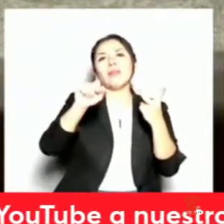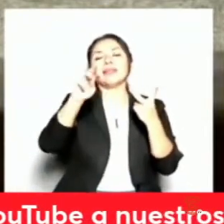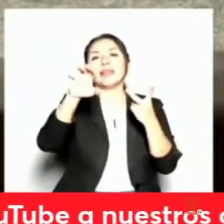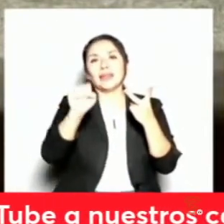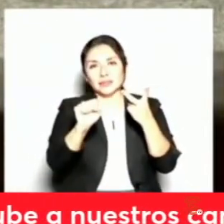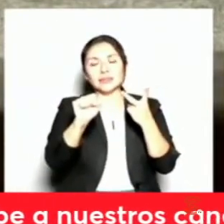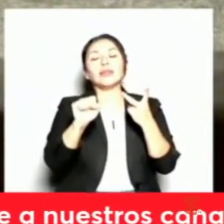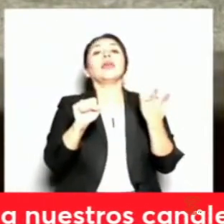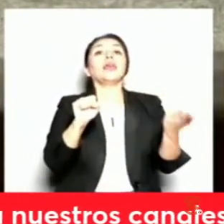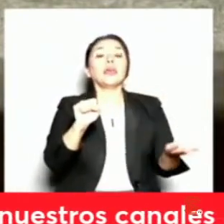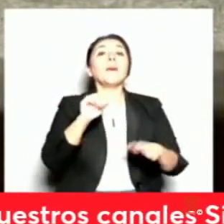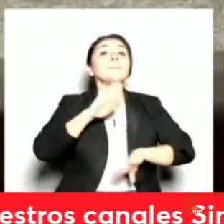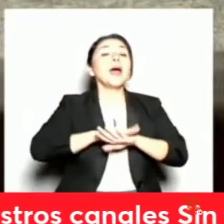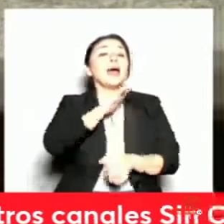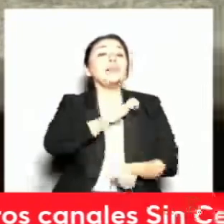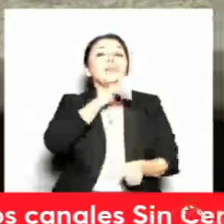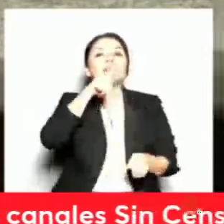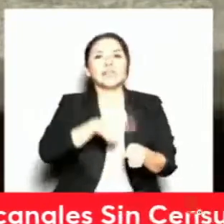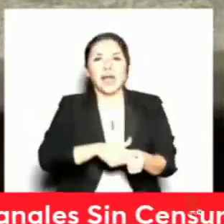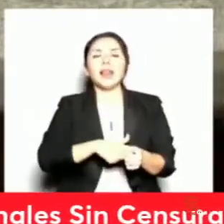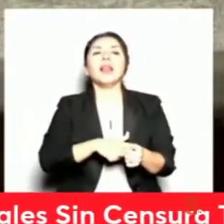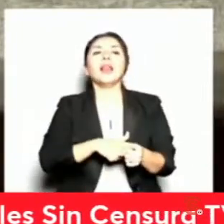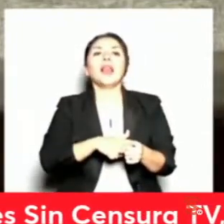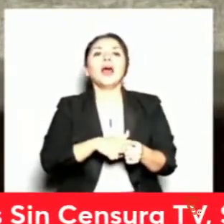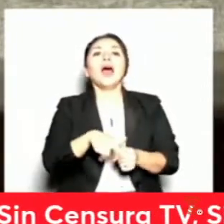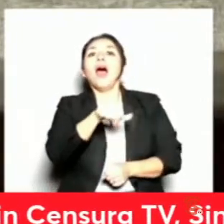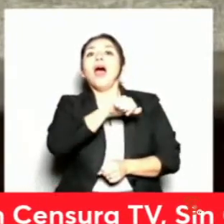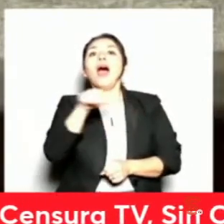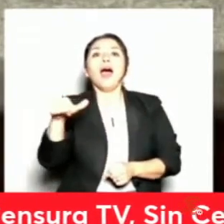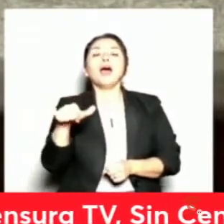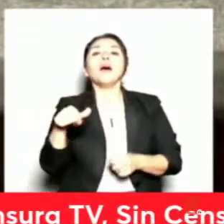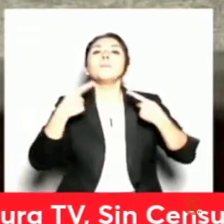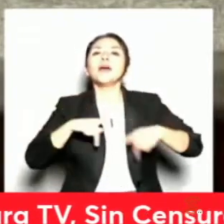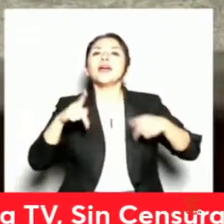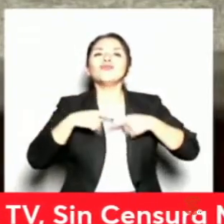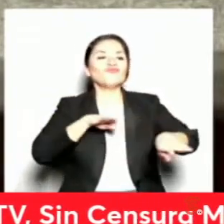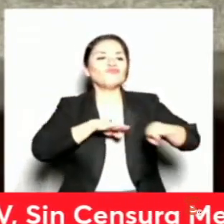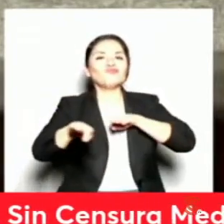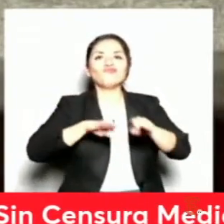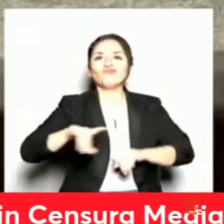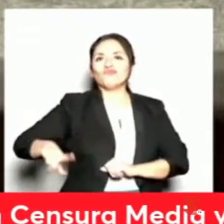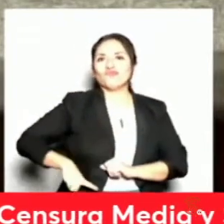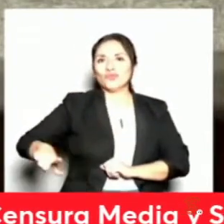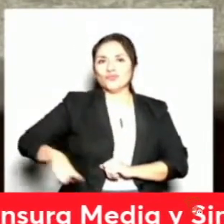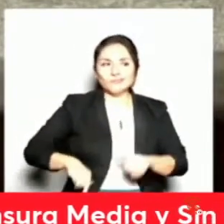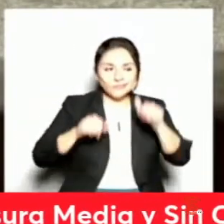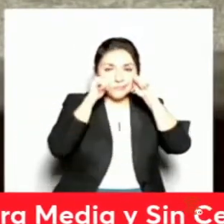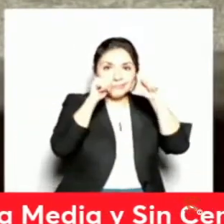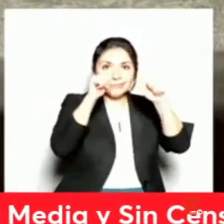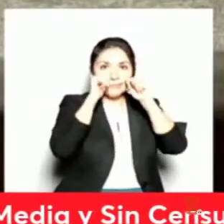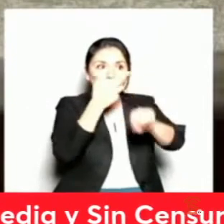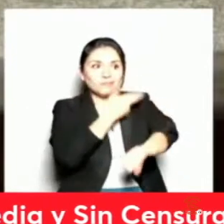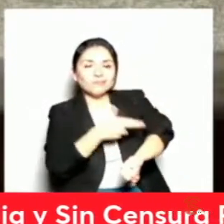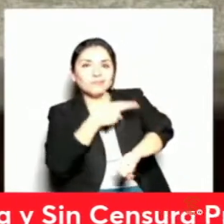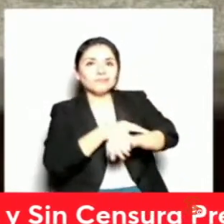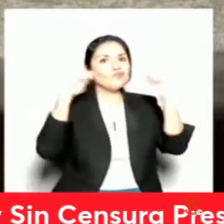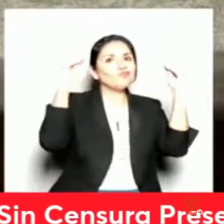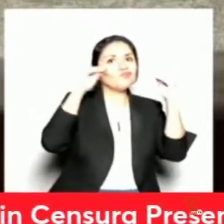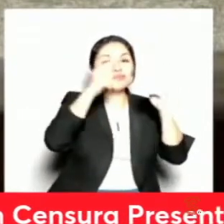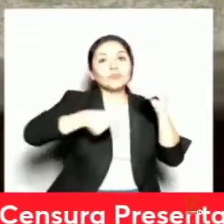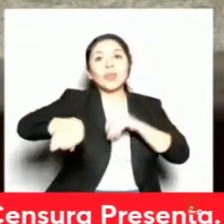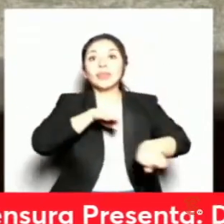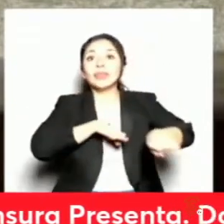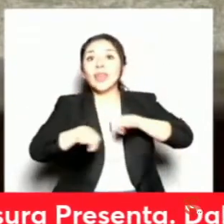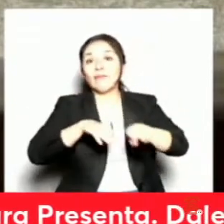y en especial pues a las servidoras y servidores públicos que han trabajado